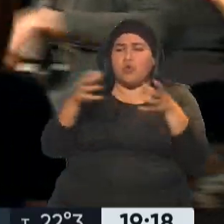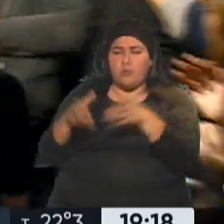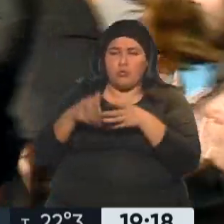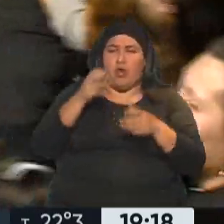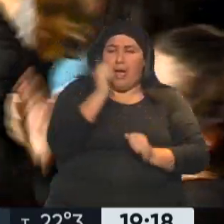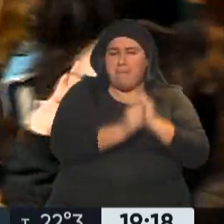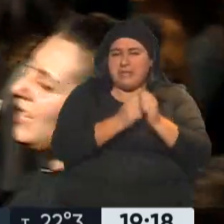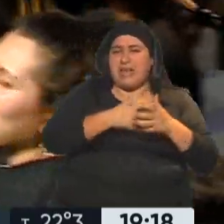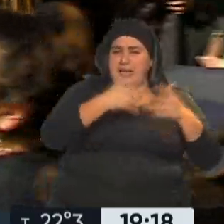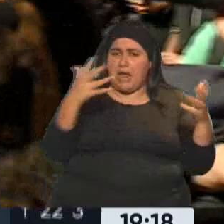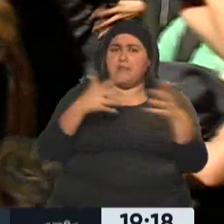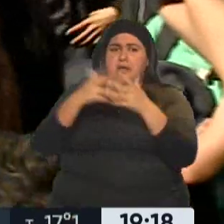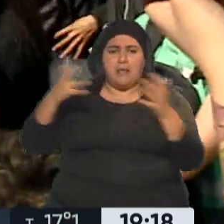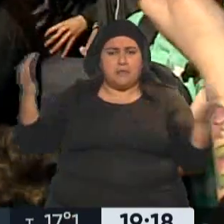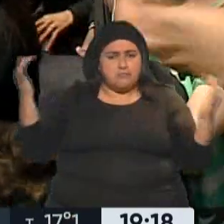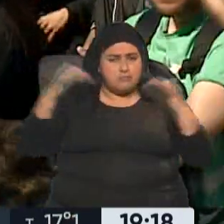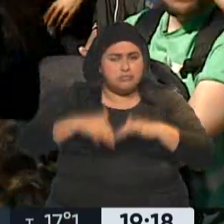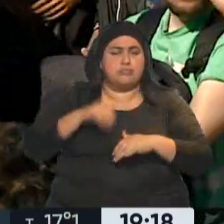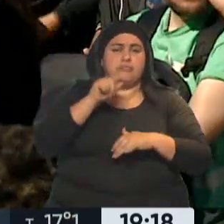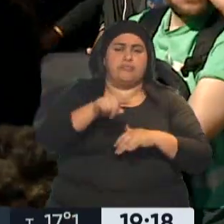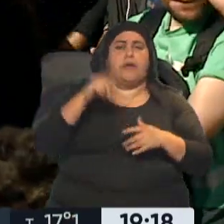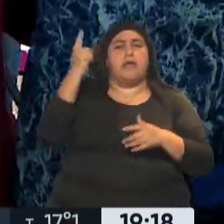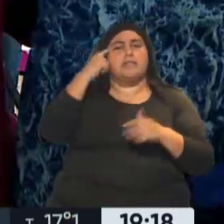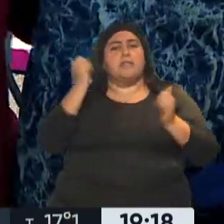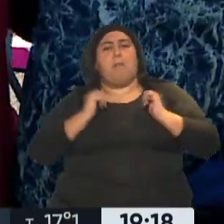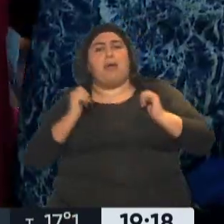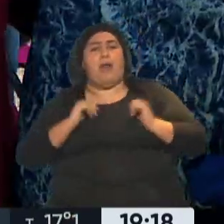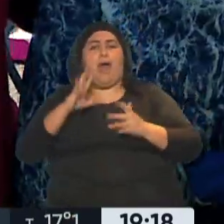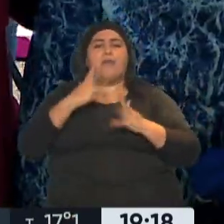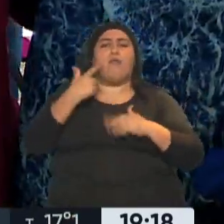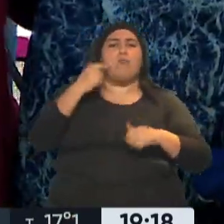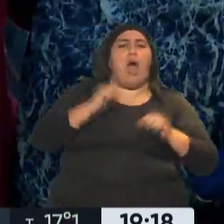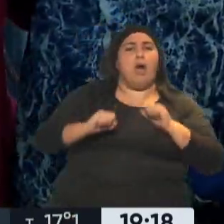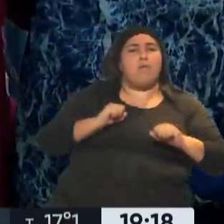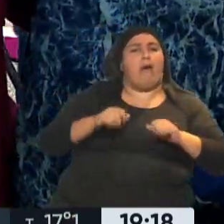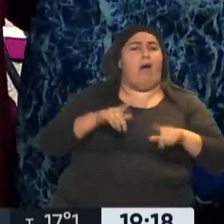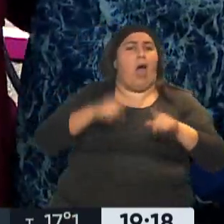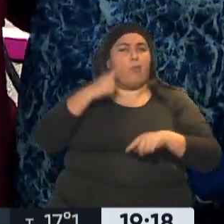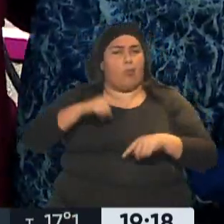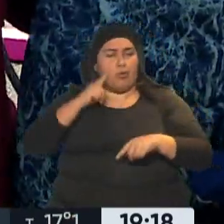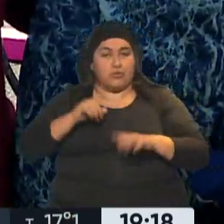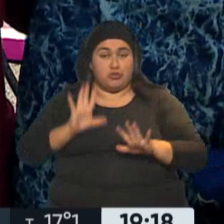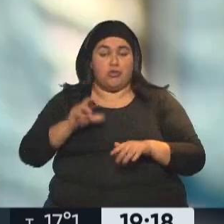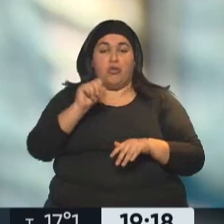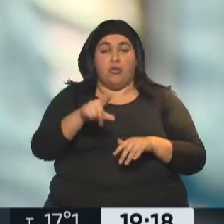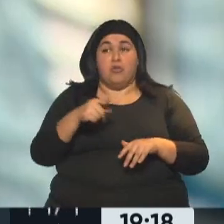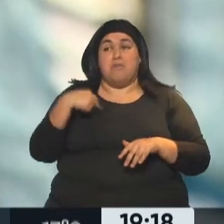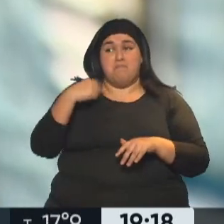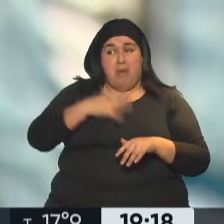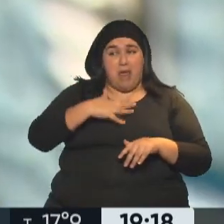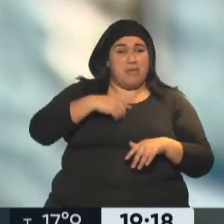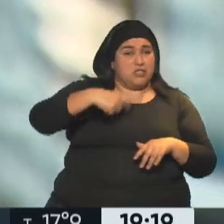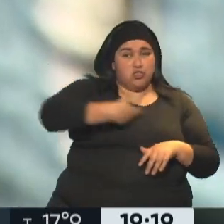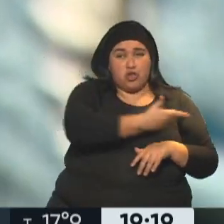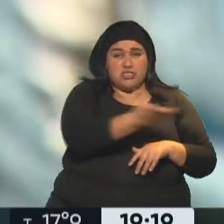concentrados que están llevando adelante un proceso especulativo para maximizar ganancias. Creemos que el conjunto de la sociedad no tolera